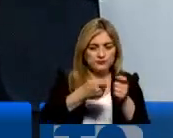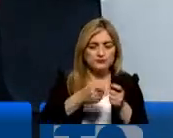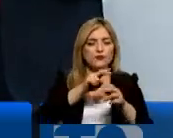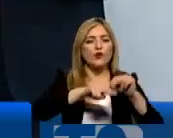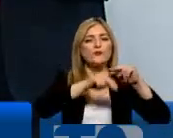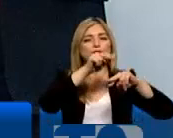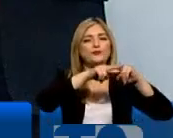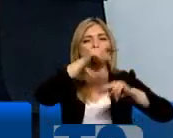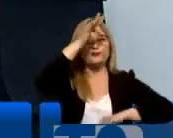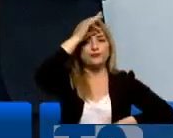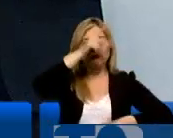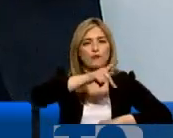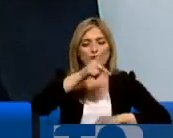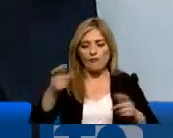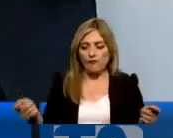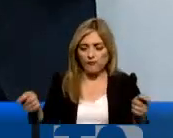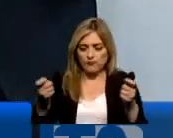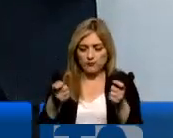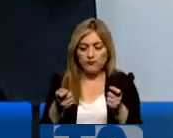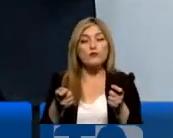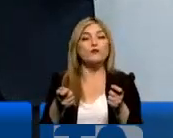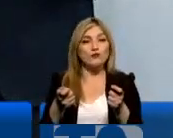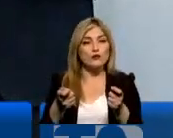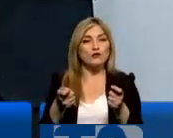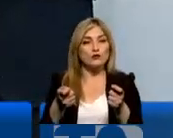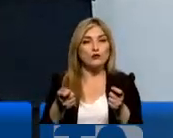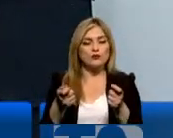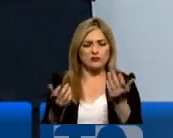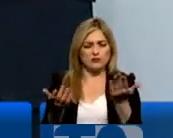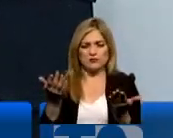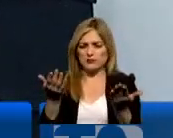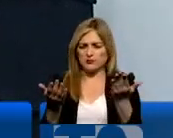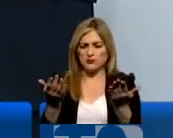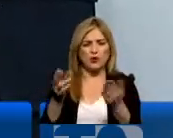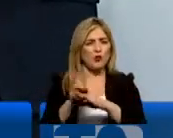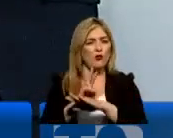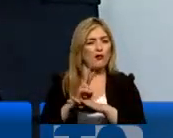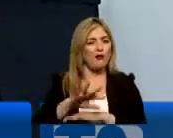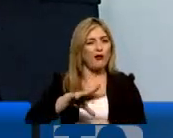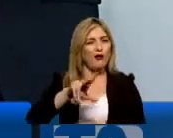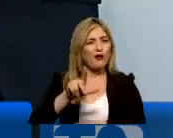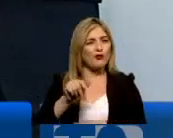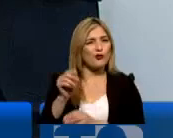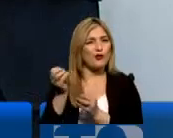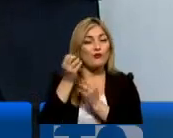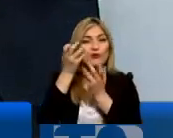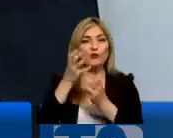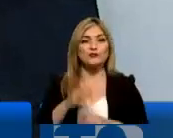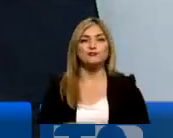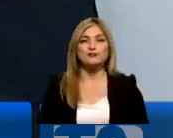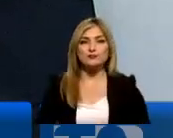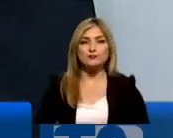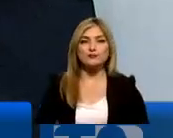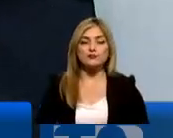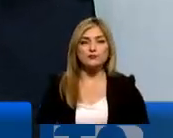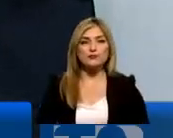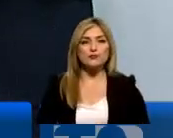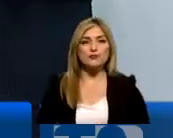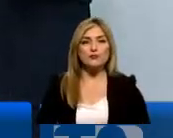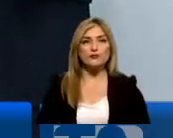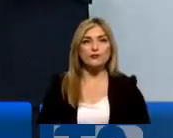la construcción del hospital de Pedernales. Allí se habría detectado el supuesto uso de planos ajenos para esta y otras